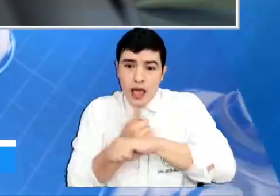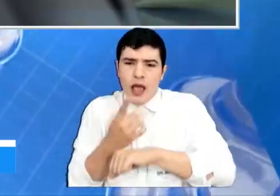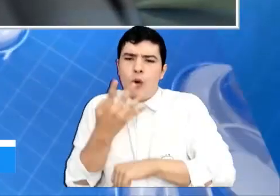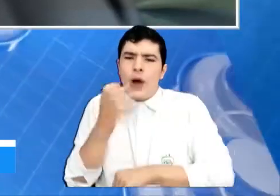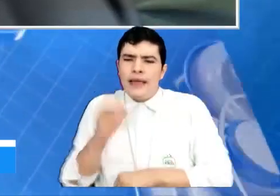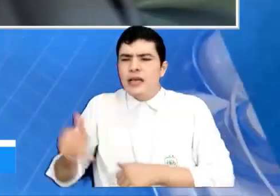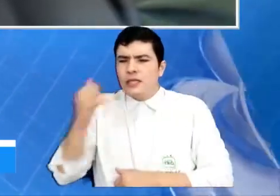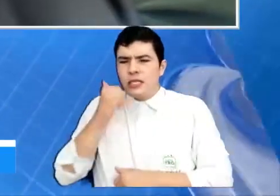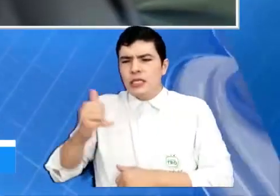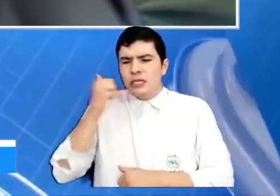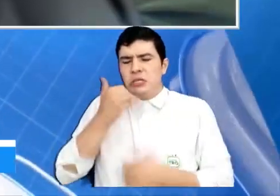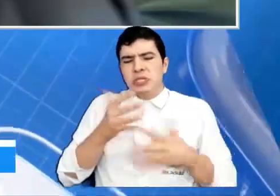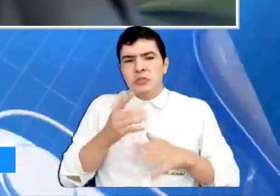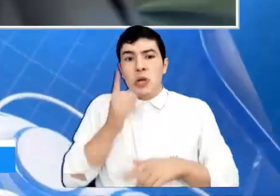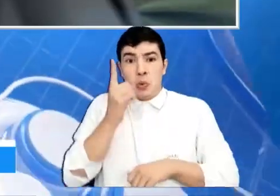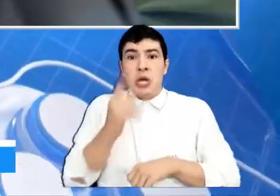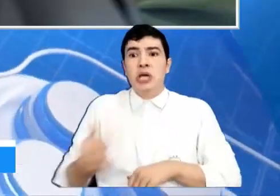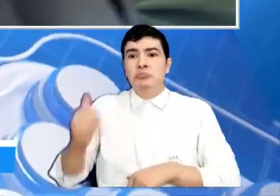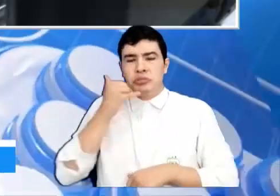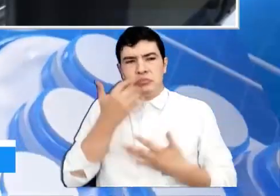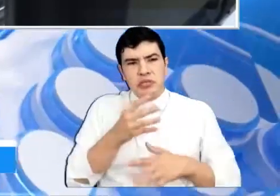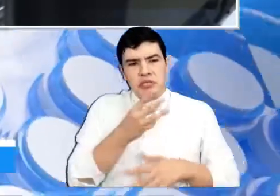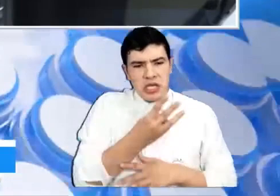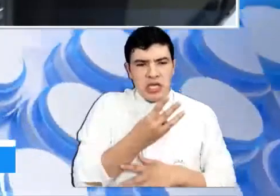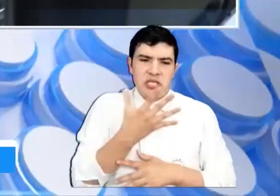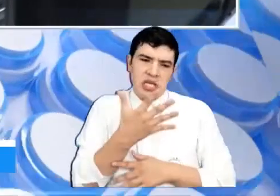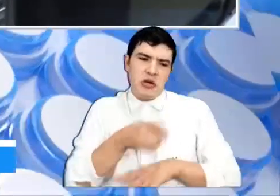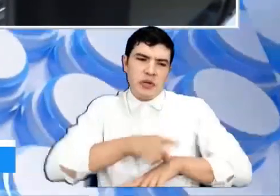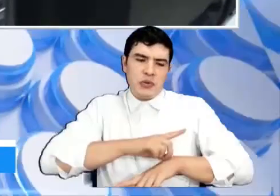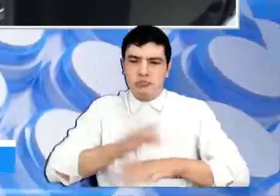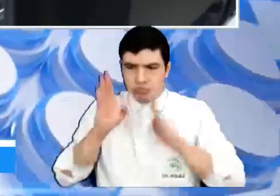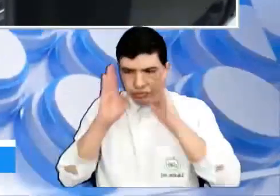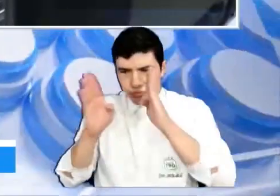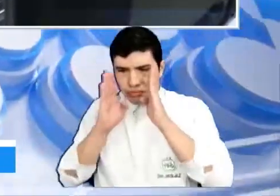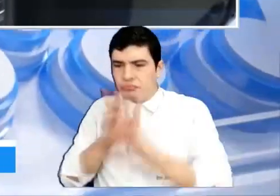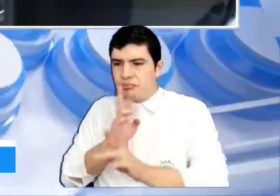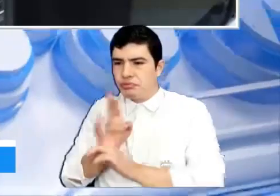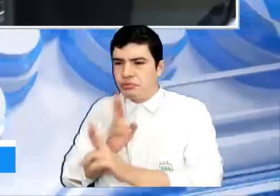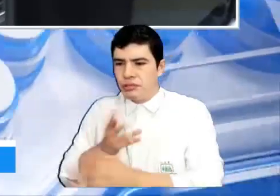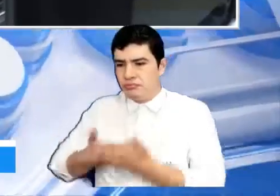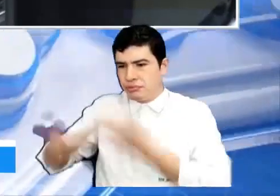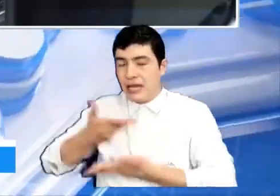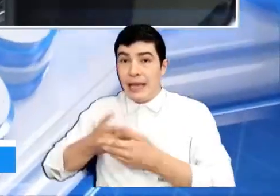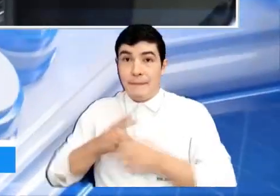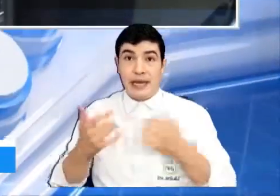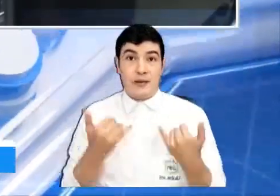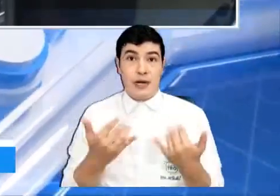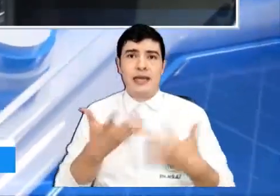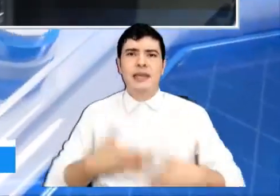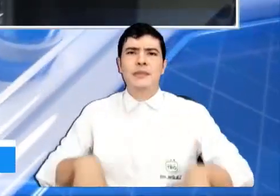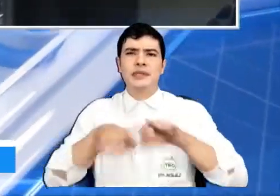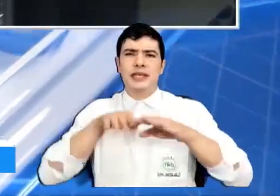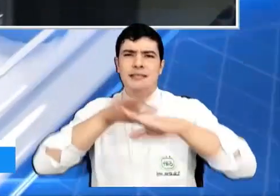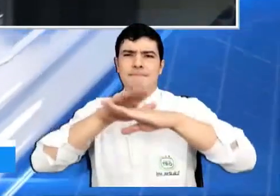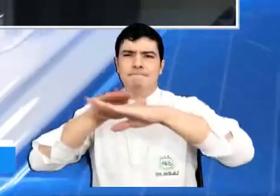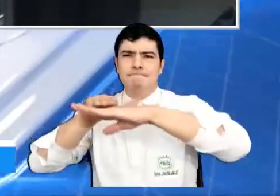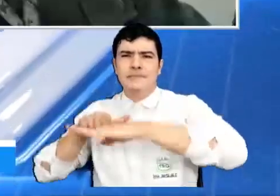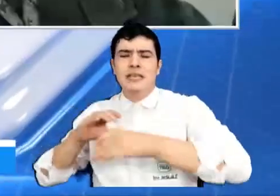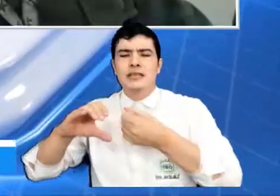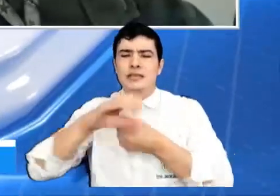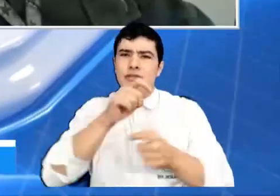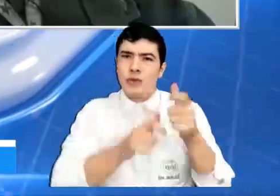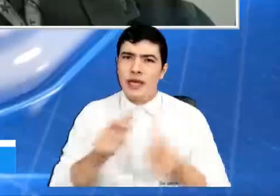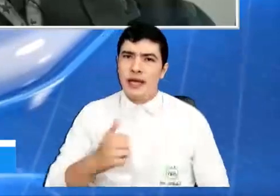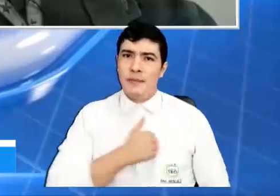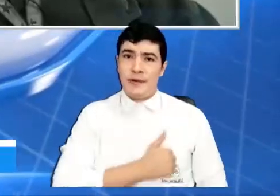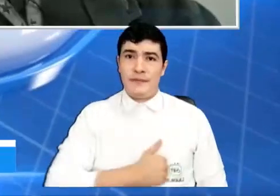el buen uso de nuestra línea 123, ya que es un patrimonio ciudadano, es el patrimonio de todos los bumangueses y de todo el área metropolitana. Desde